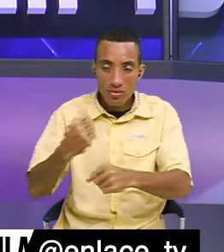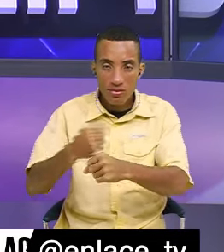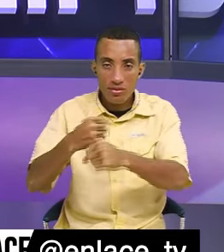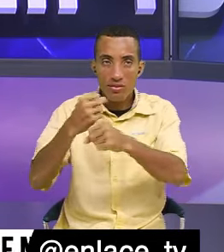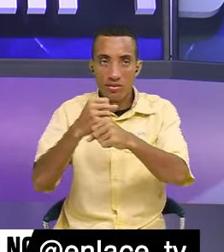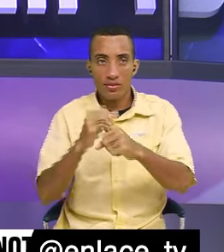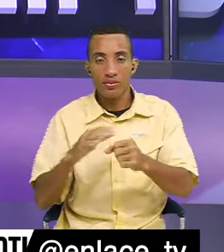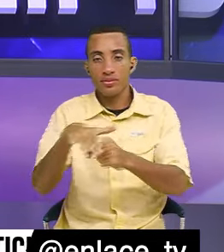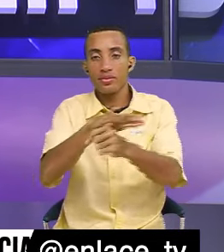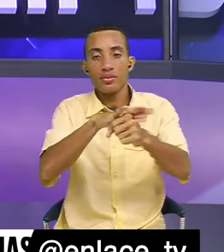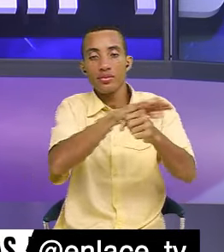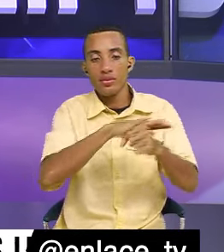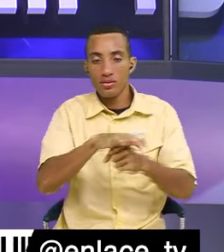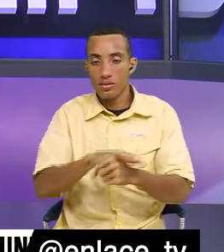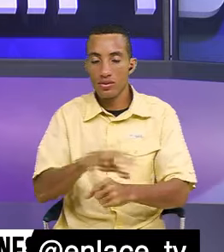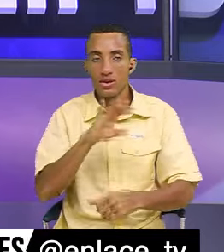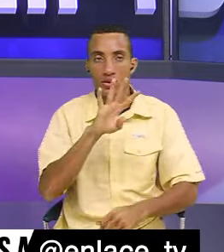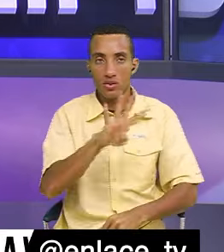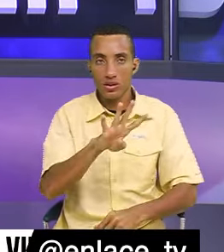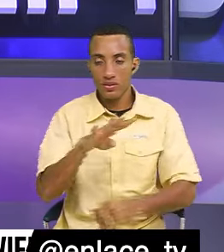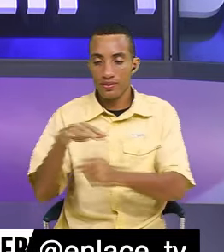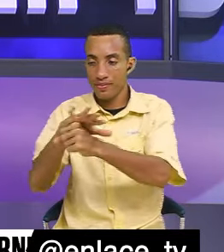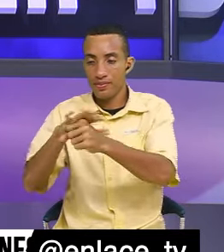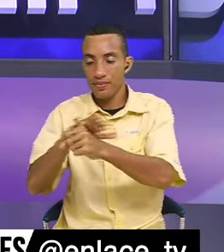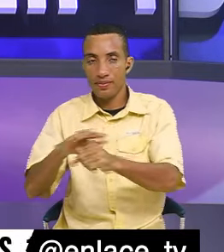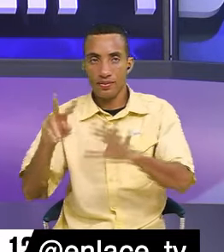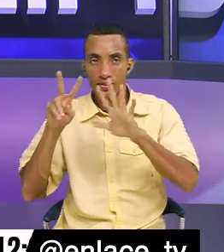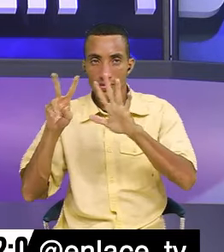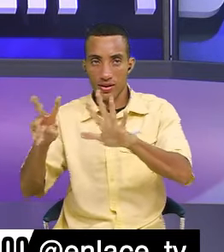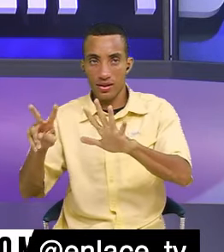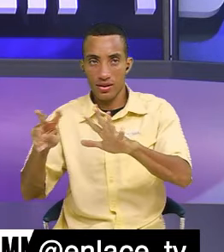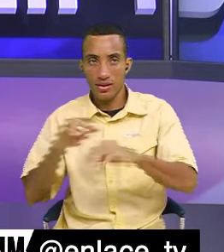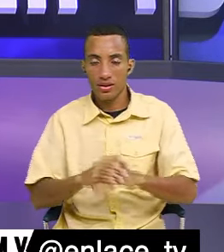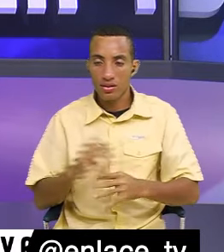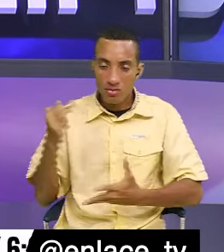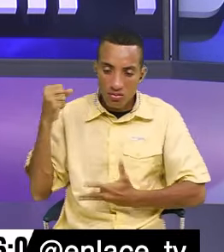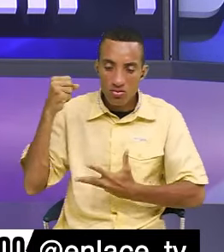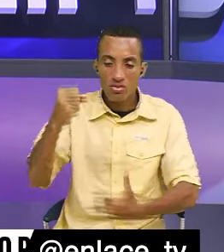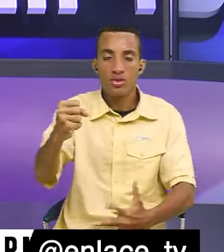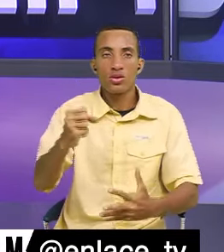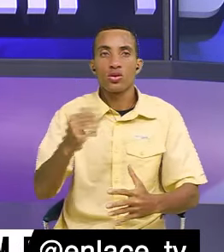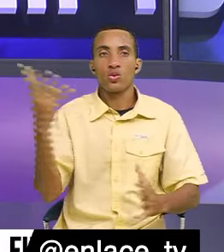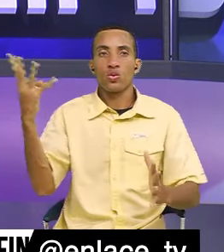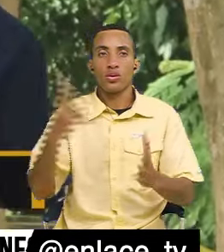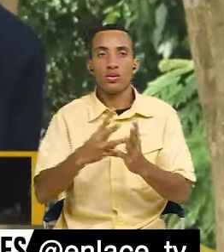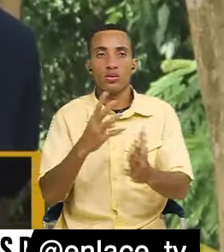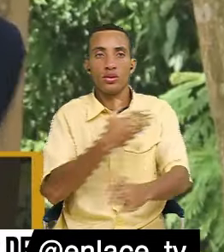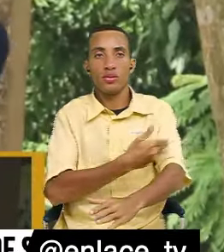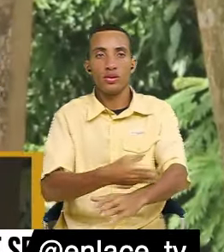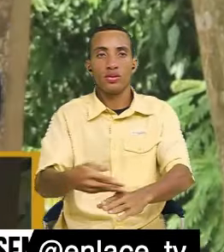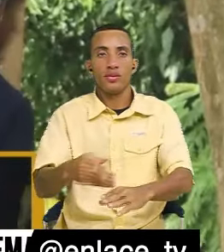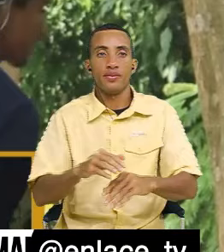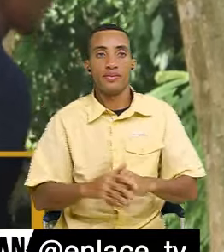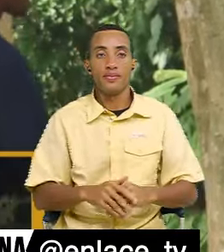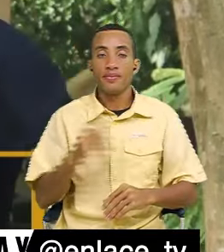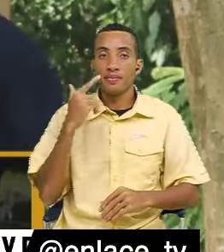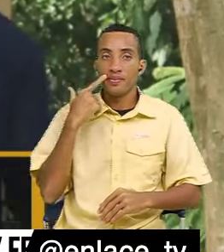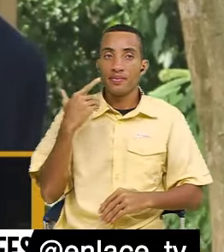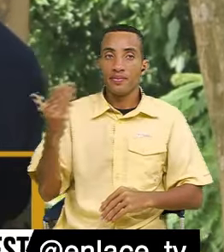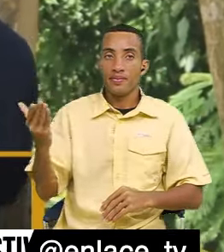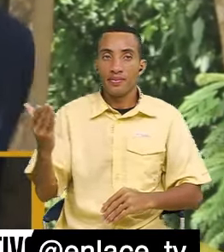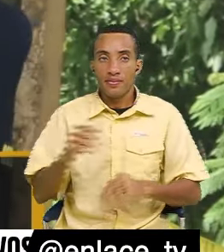7. 7.000 millones de pesos se invertirán en el proyecto de saneamiento básico. Los sectores en los que se